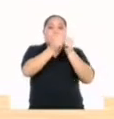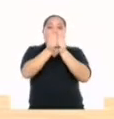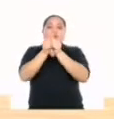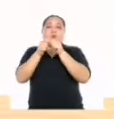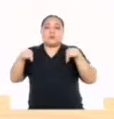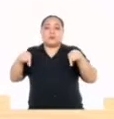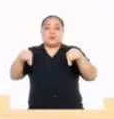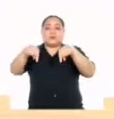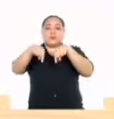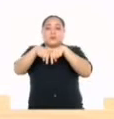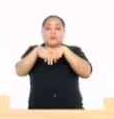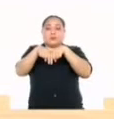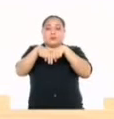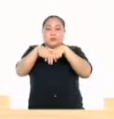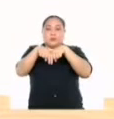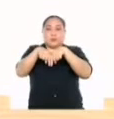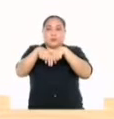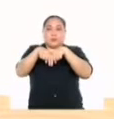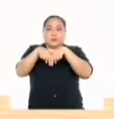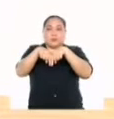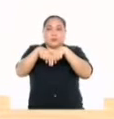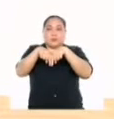juntamos las piernas,